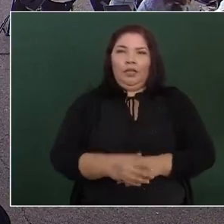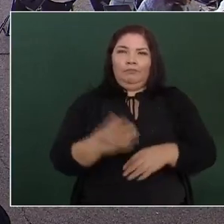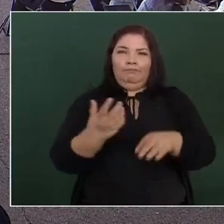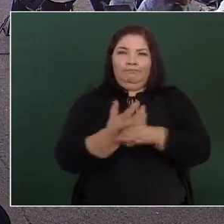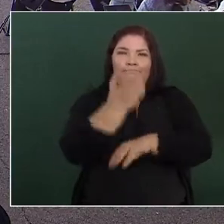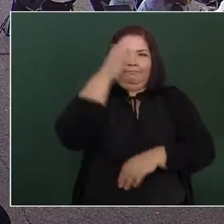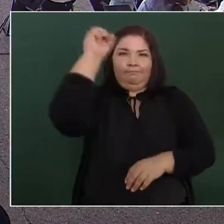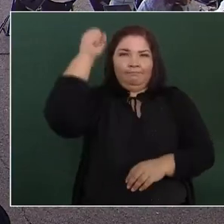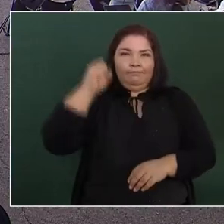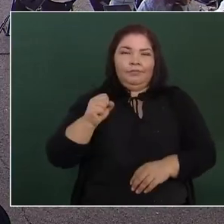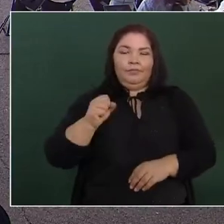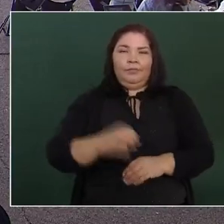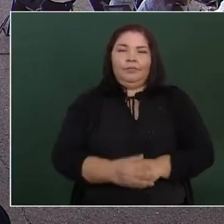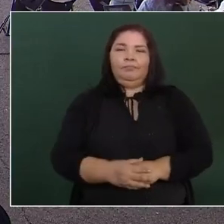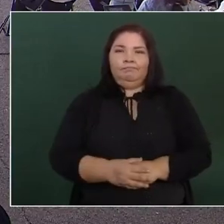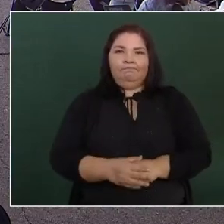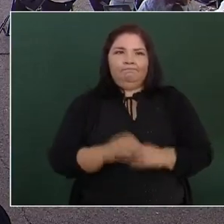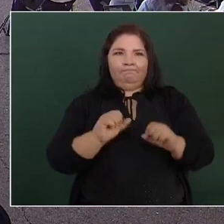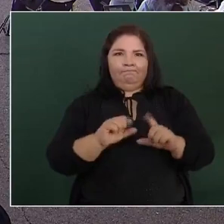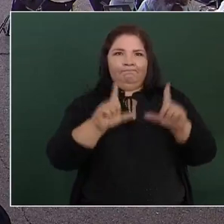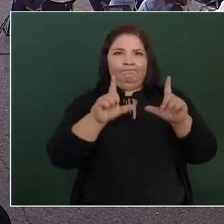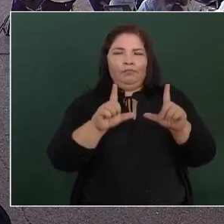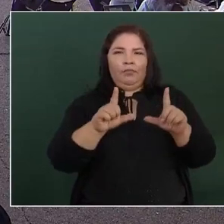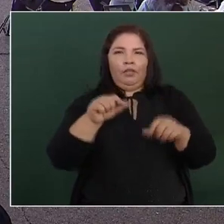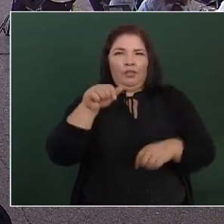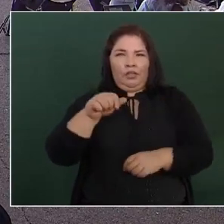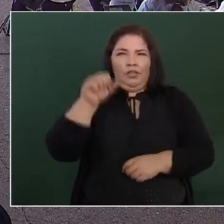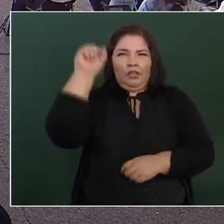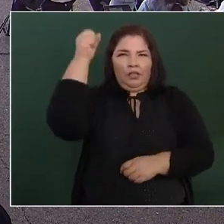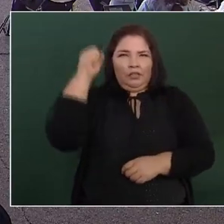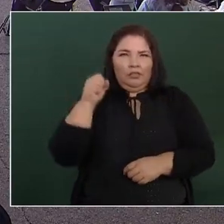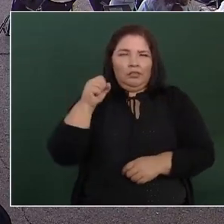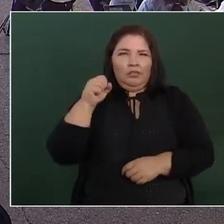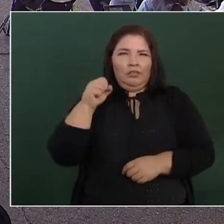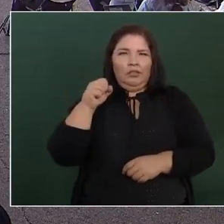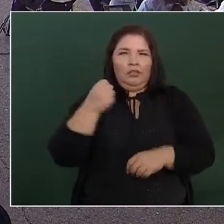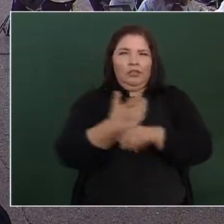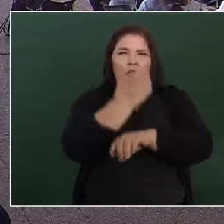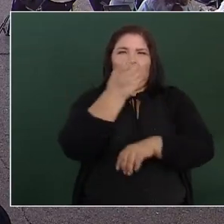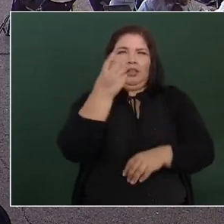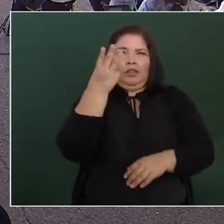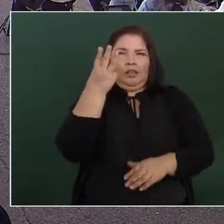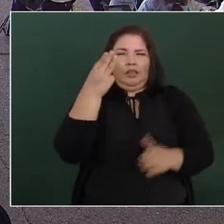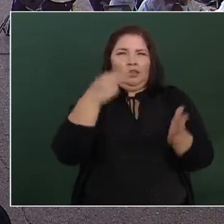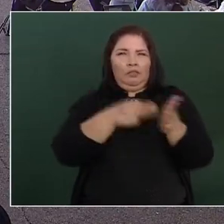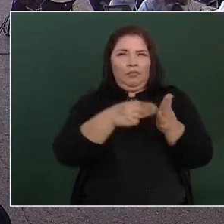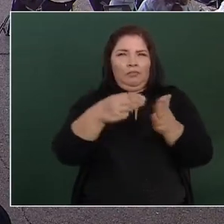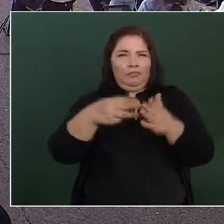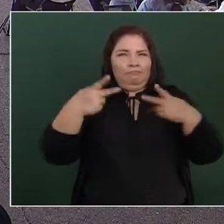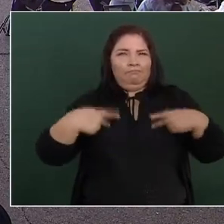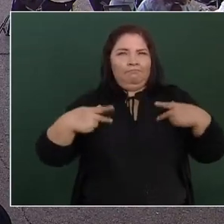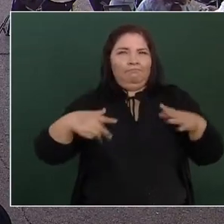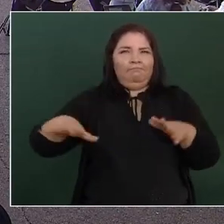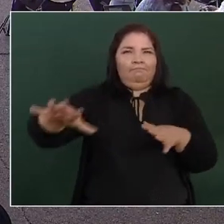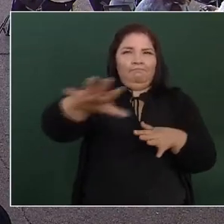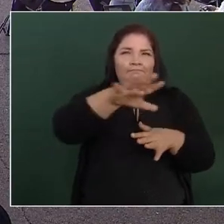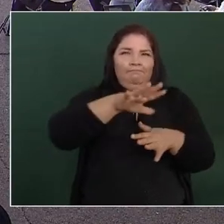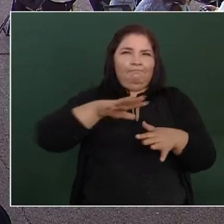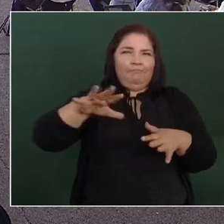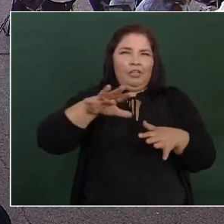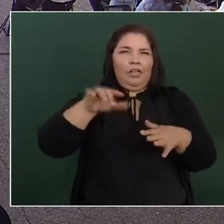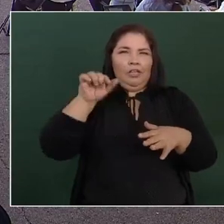Sinaloa. Adelante, por favor. Viene un estado con 3 millones de habitantes, en